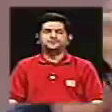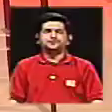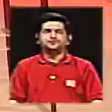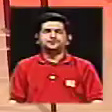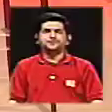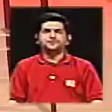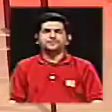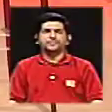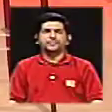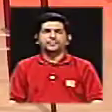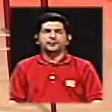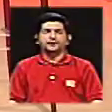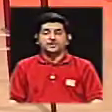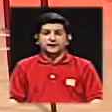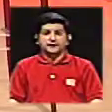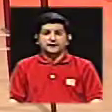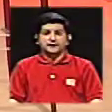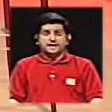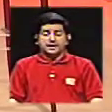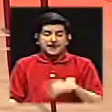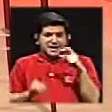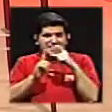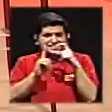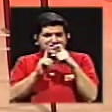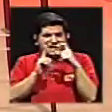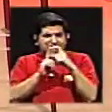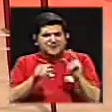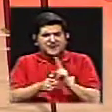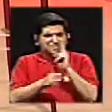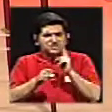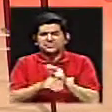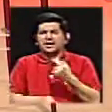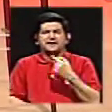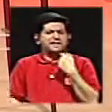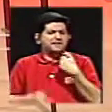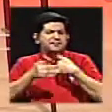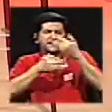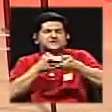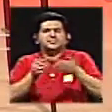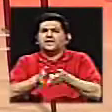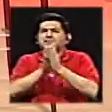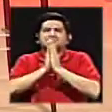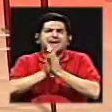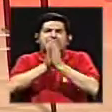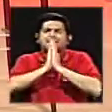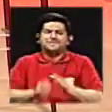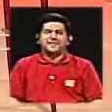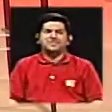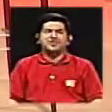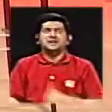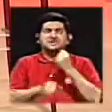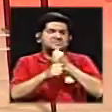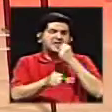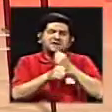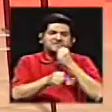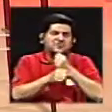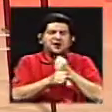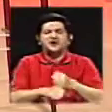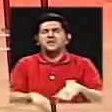Entonces, que no vengan, la palabra que utilizaron, que no vengan a después a pedir puestos ni a